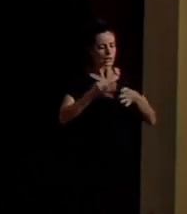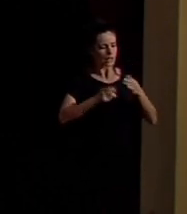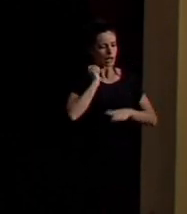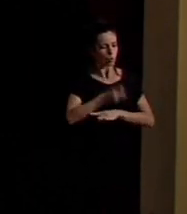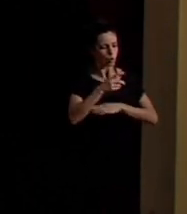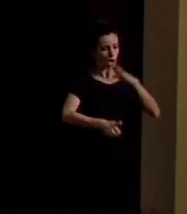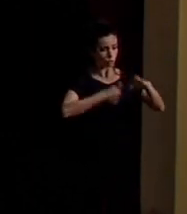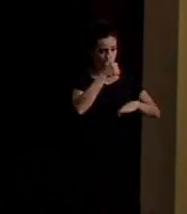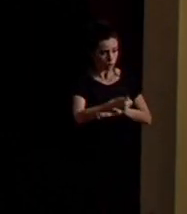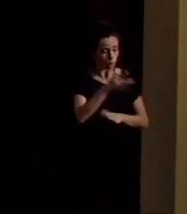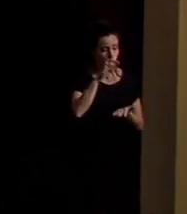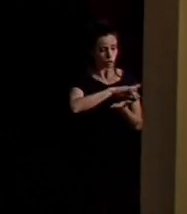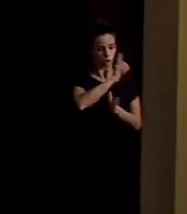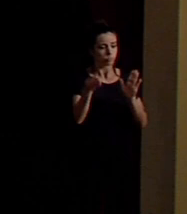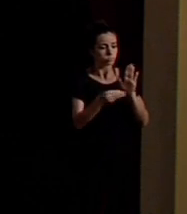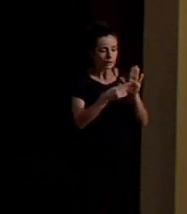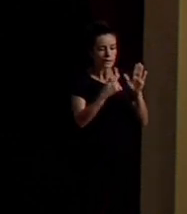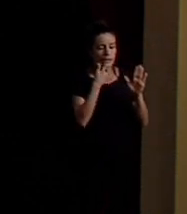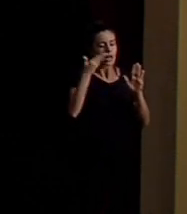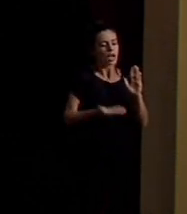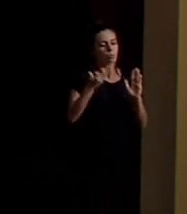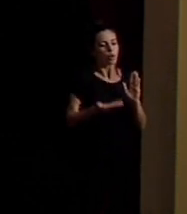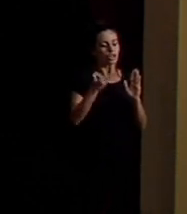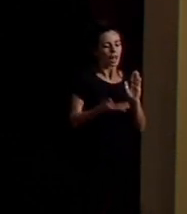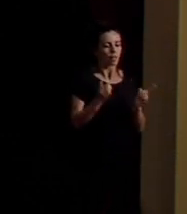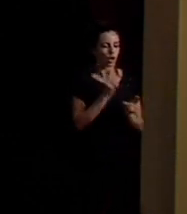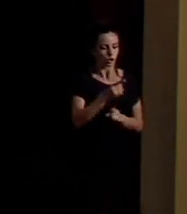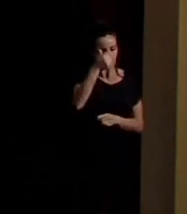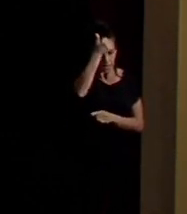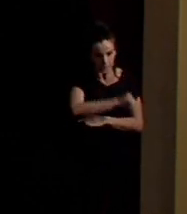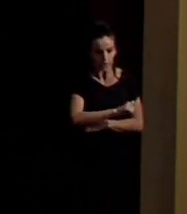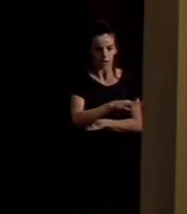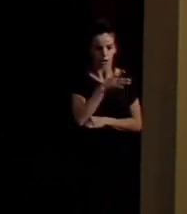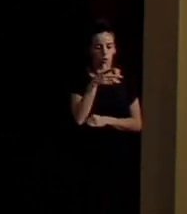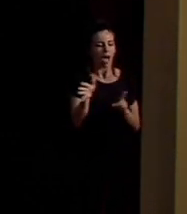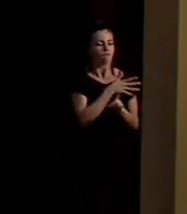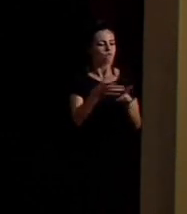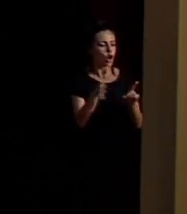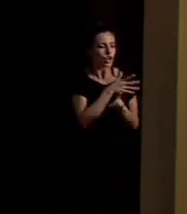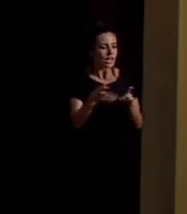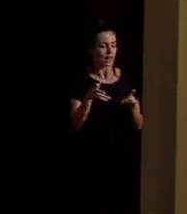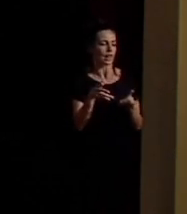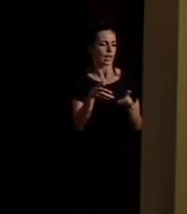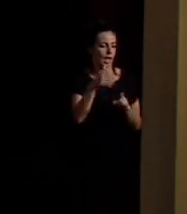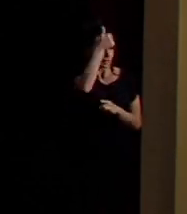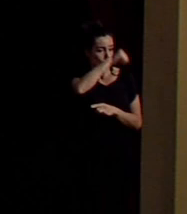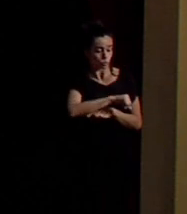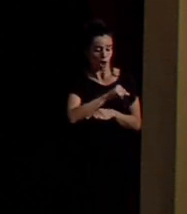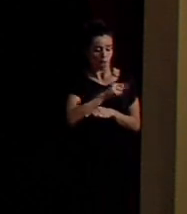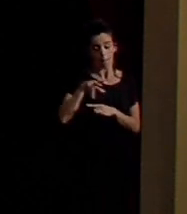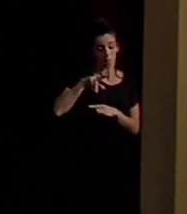Supremo aplica la agravante de género en un caso de violencia sexual que tiene lugar fuera de un contexto de pareja y es un hombre que